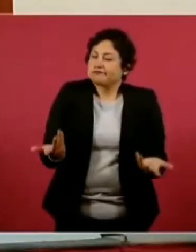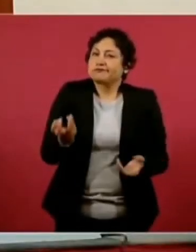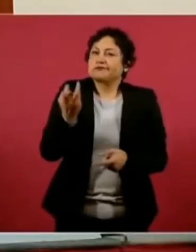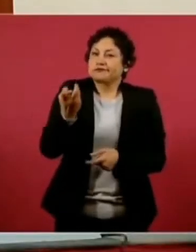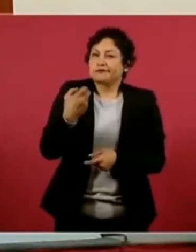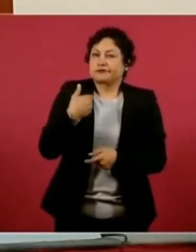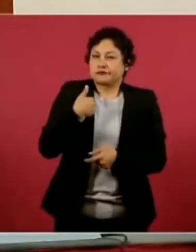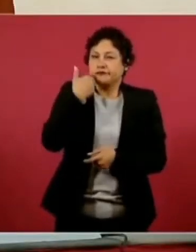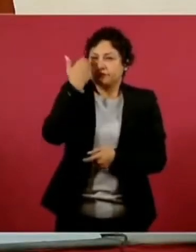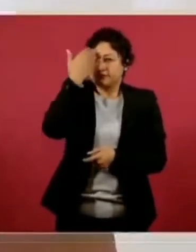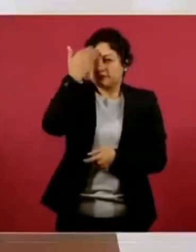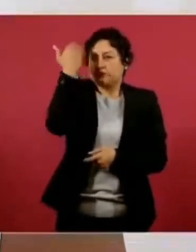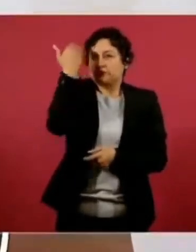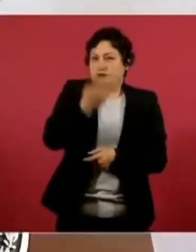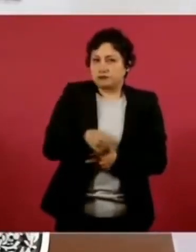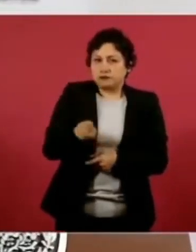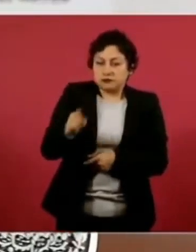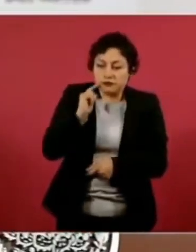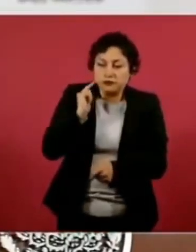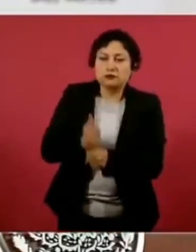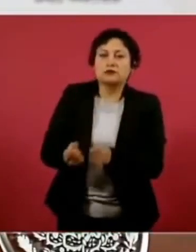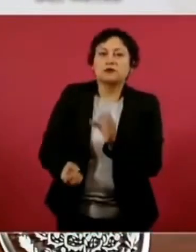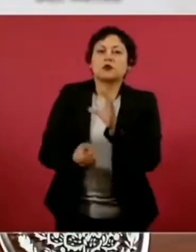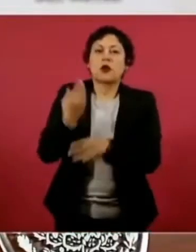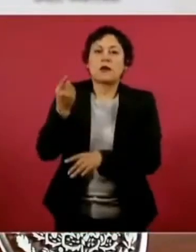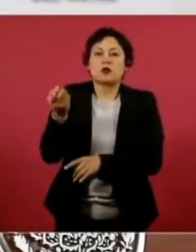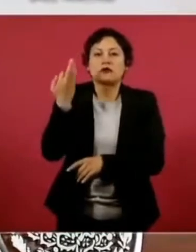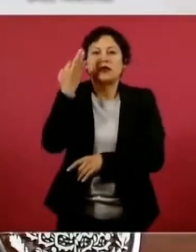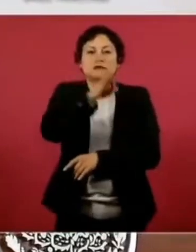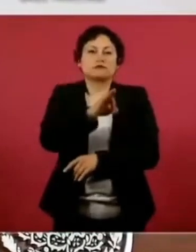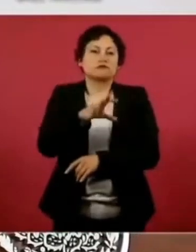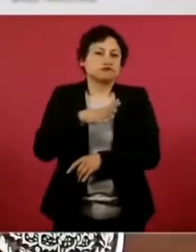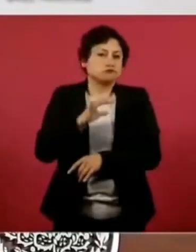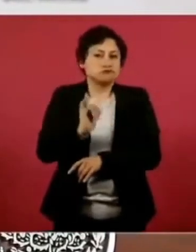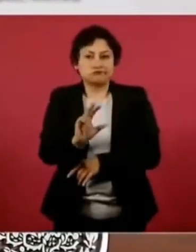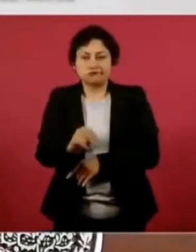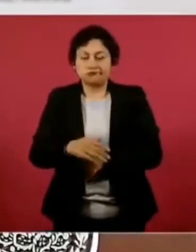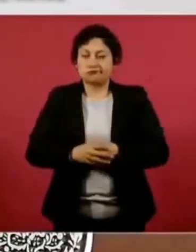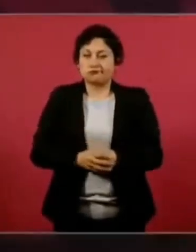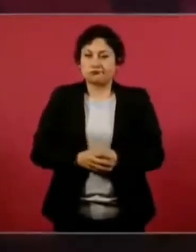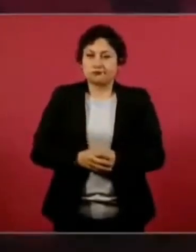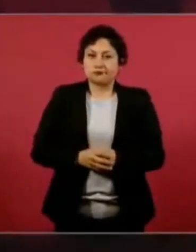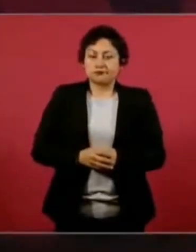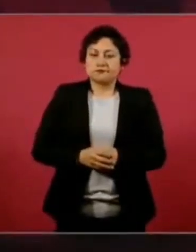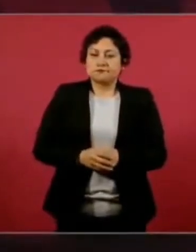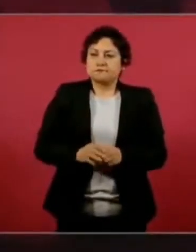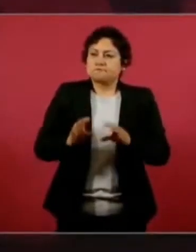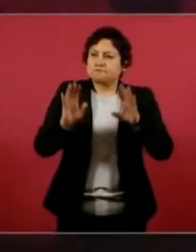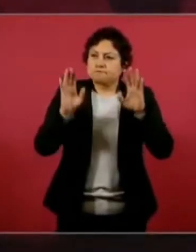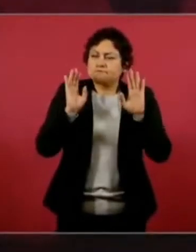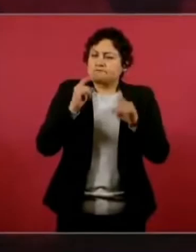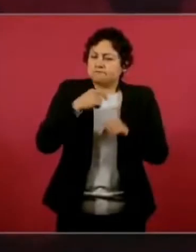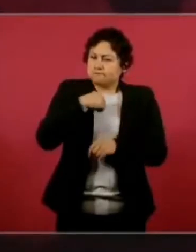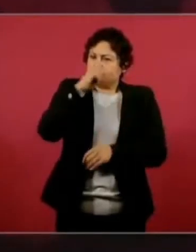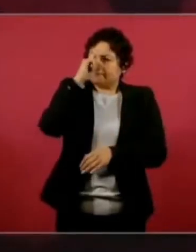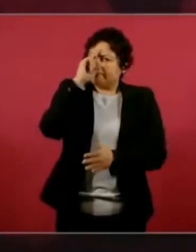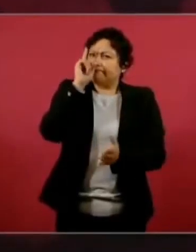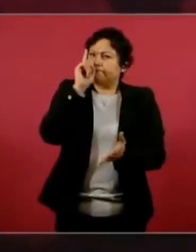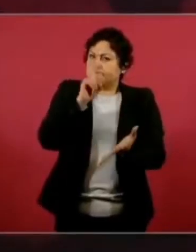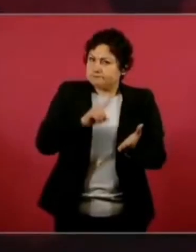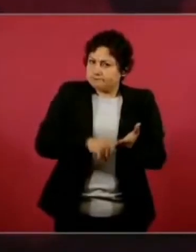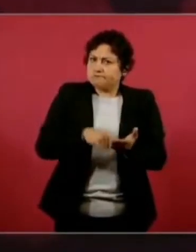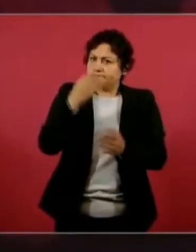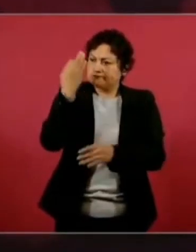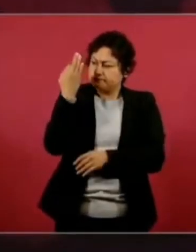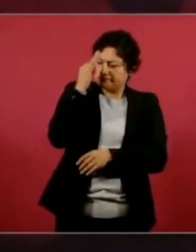si se han detectado Yo casos creo más graves. que he padecido poco de traiciones,